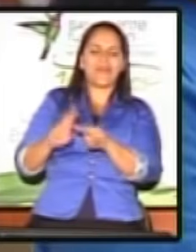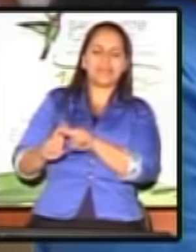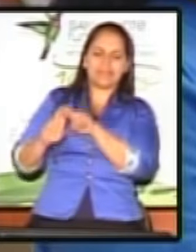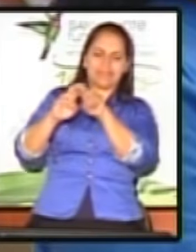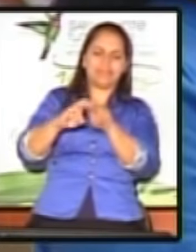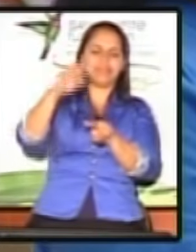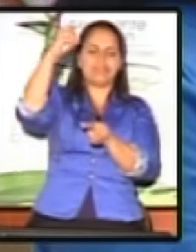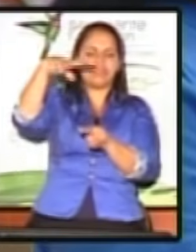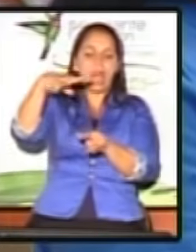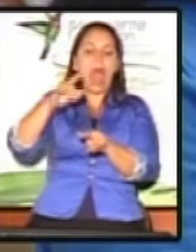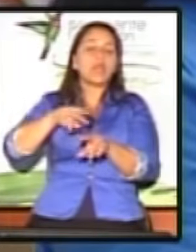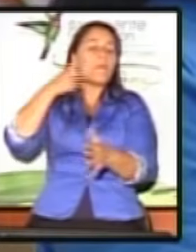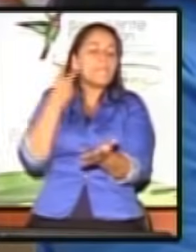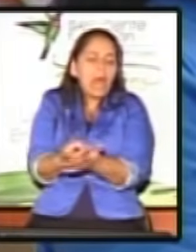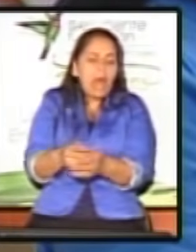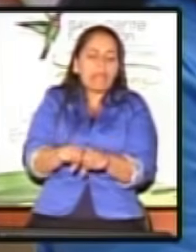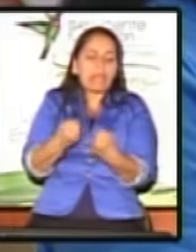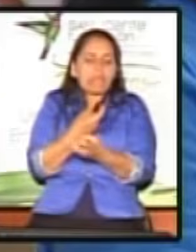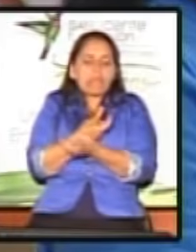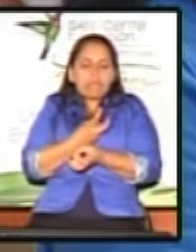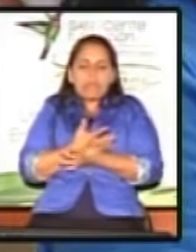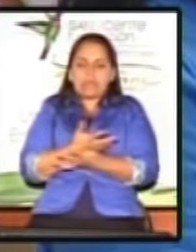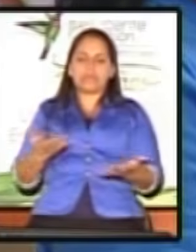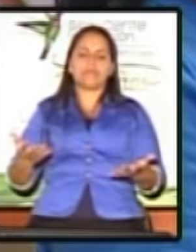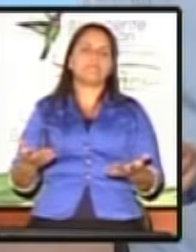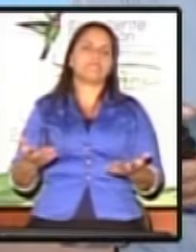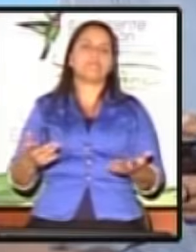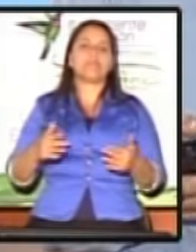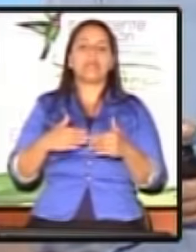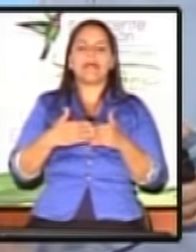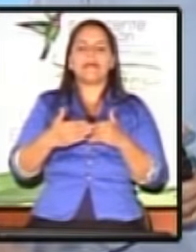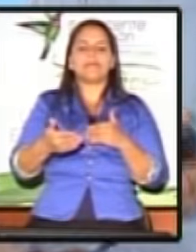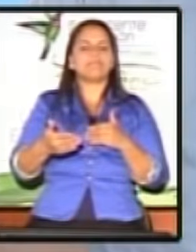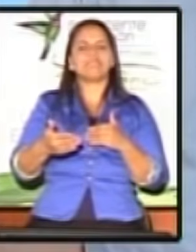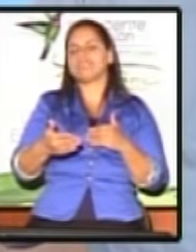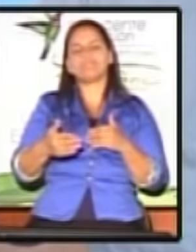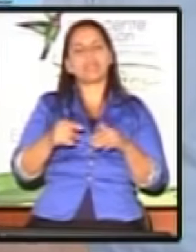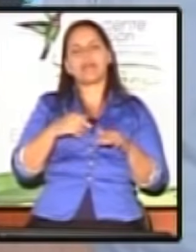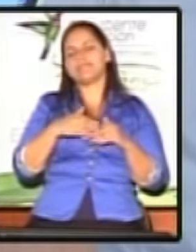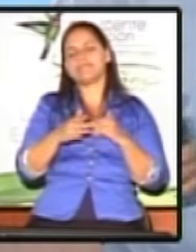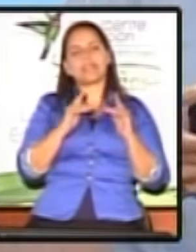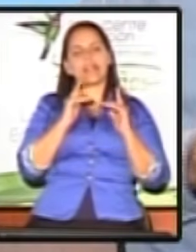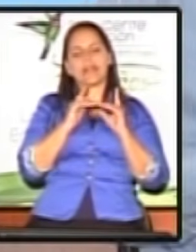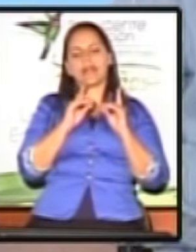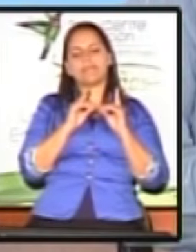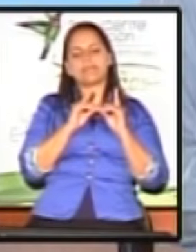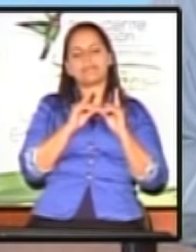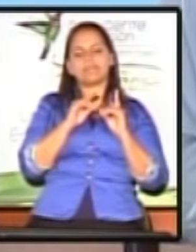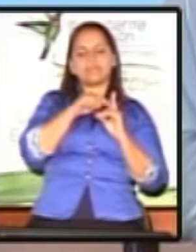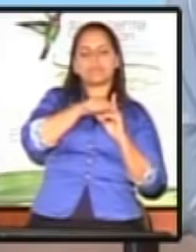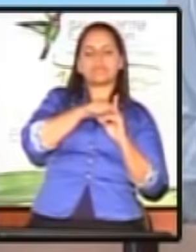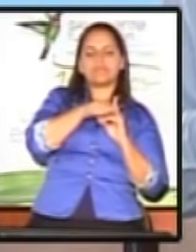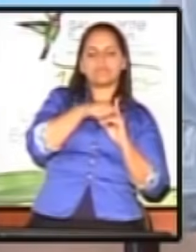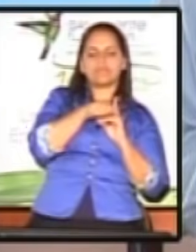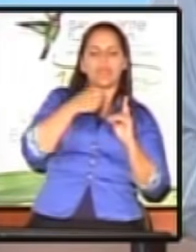y fracturas y más complicaciones. Pero llega un momento en que el baño se hace en cama y que el baño ya no es tan importante.